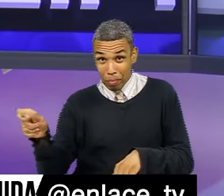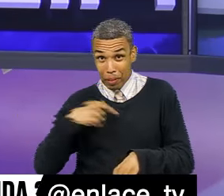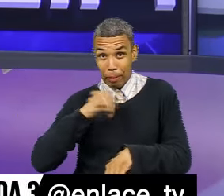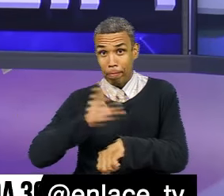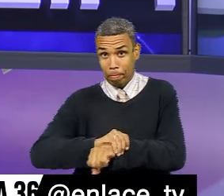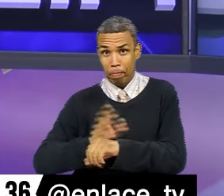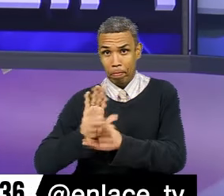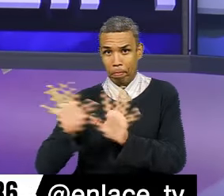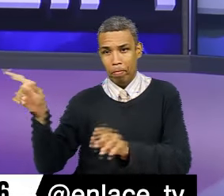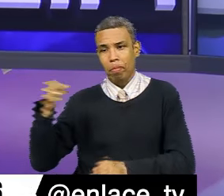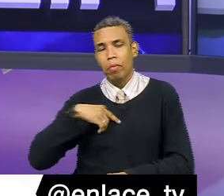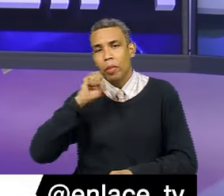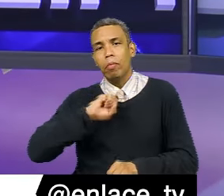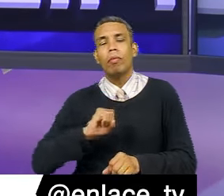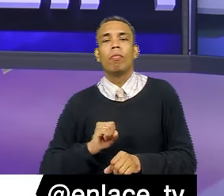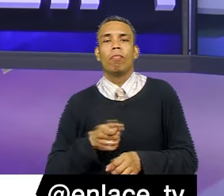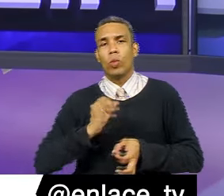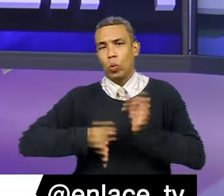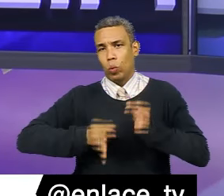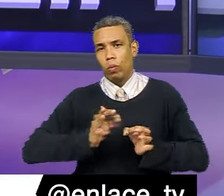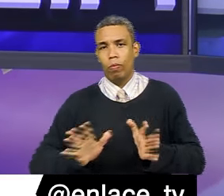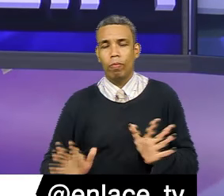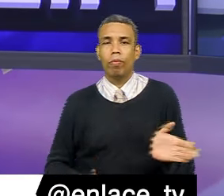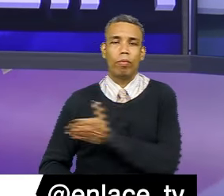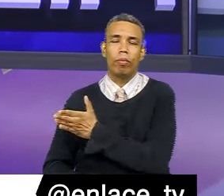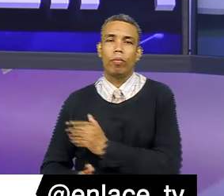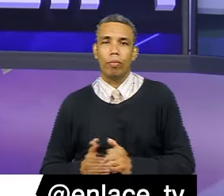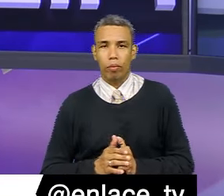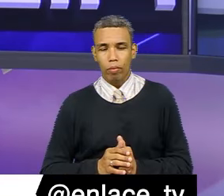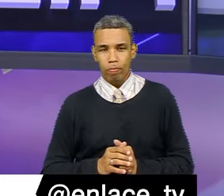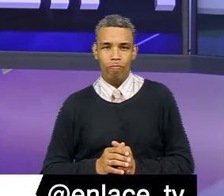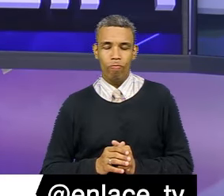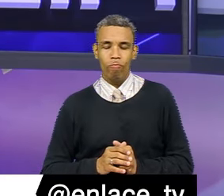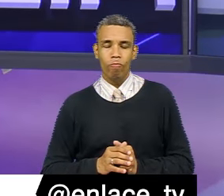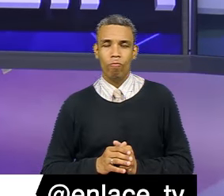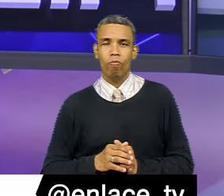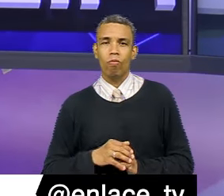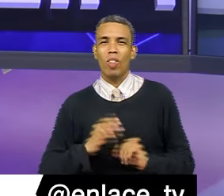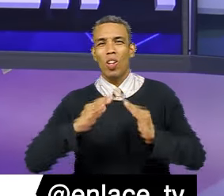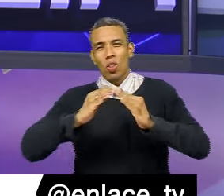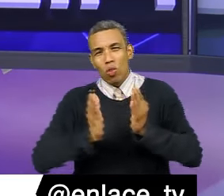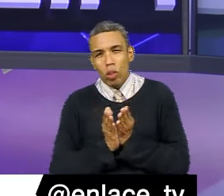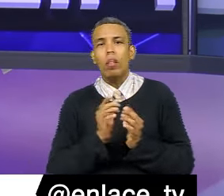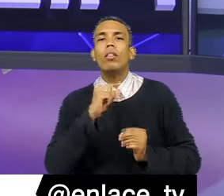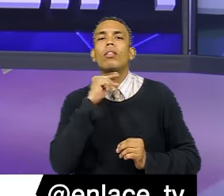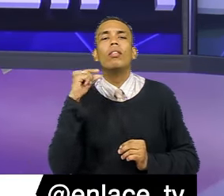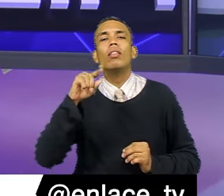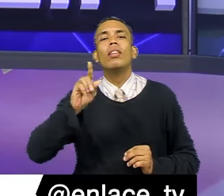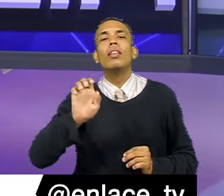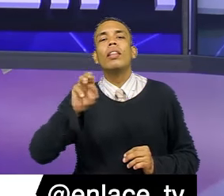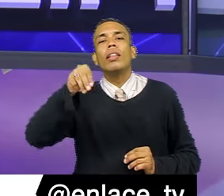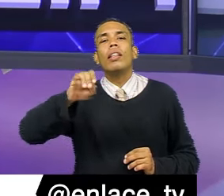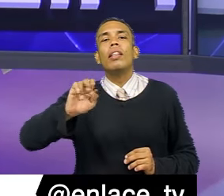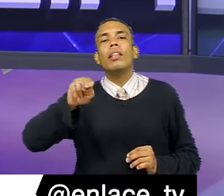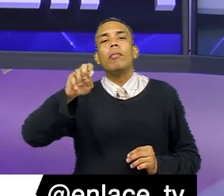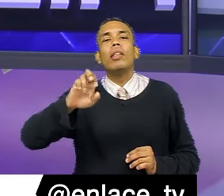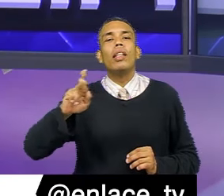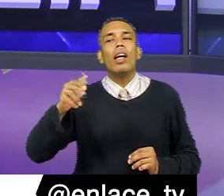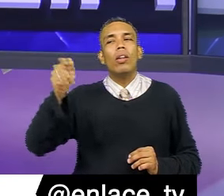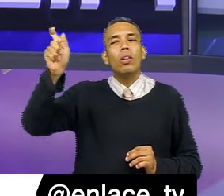El seminario San Pedro Claver rindió un homenaje póstumo al padre Arturo Garzón. Con una galería fueron recordados los mejores momentos del líder